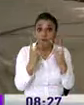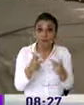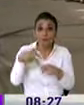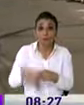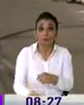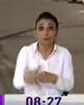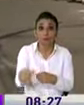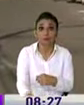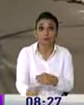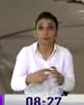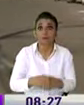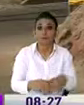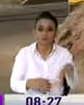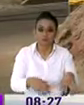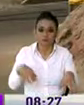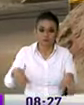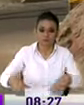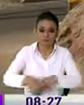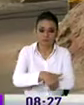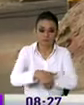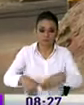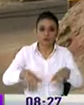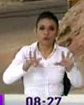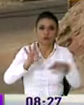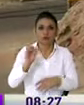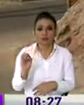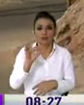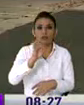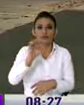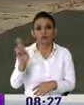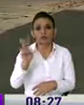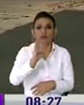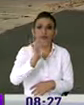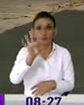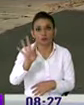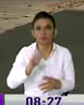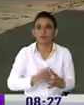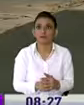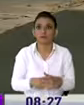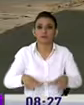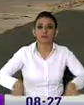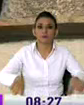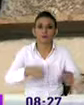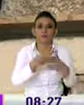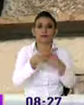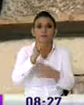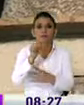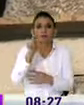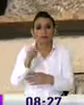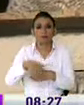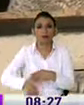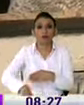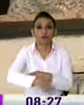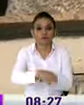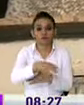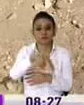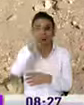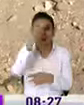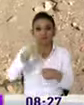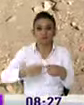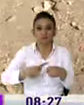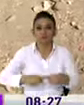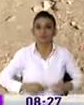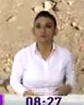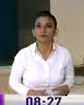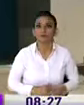Los huecos están ubicados en calles como la 90, 92 y 94, en el sector de Carcelén Bajo, al norte de la capital.